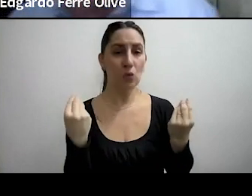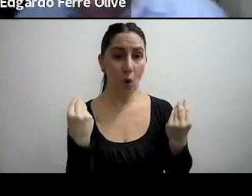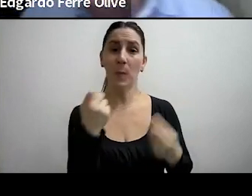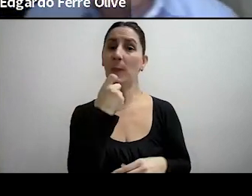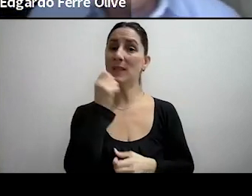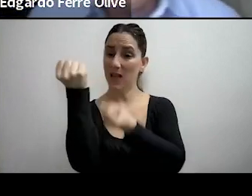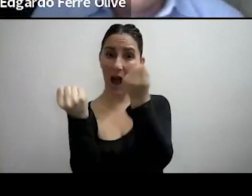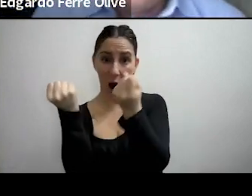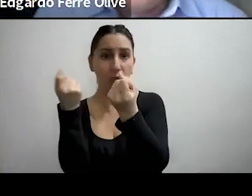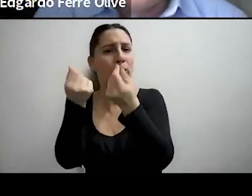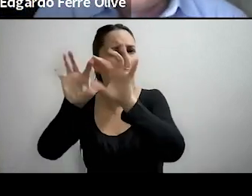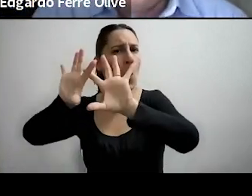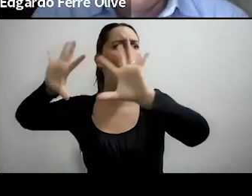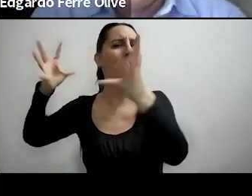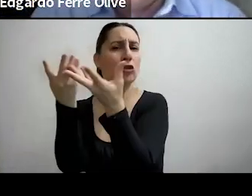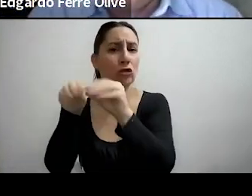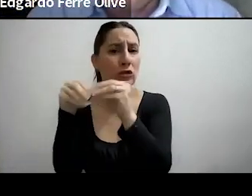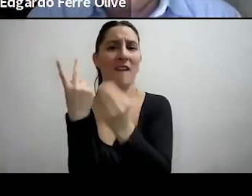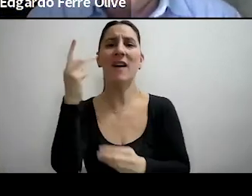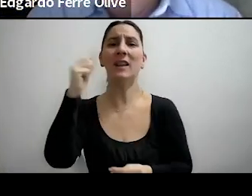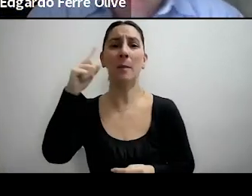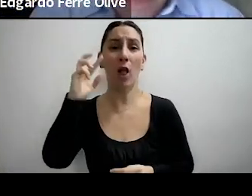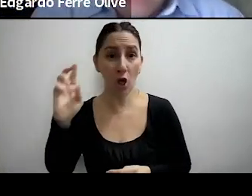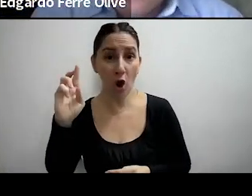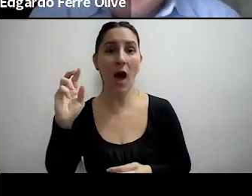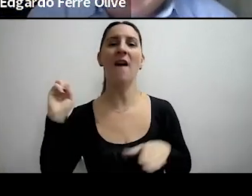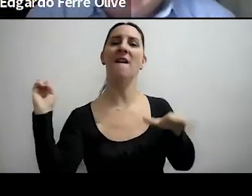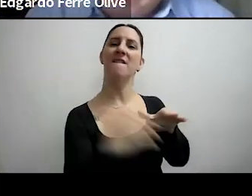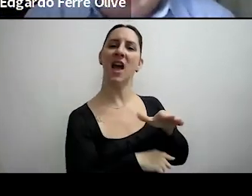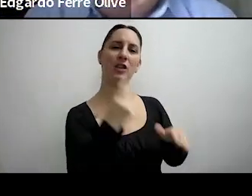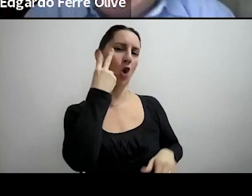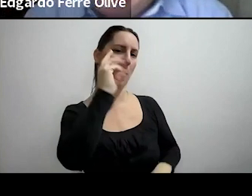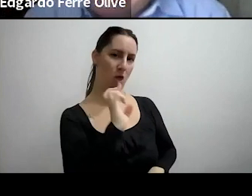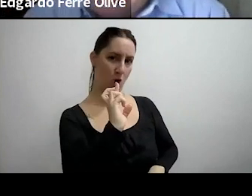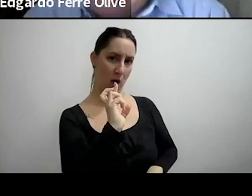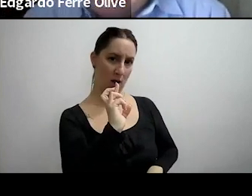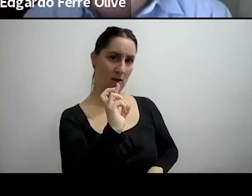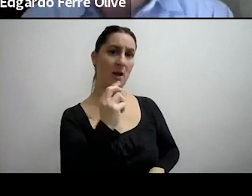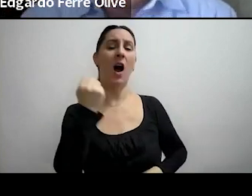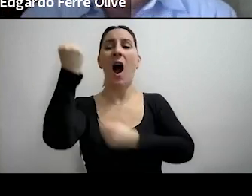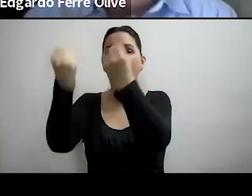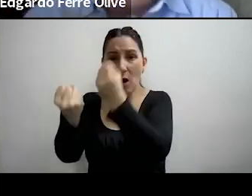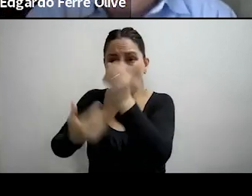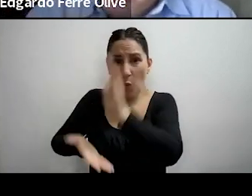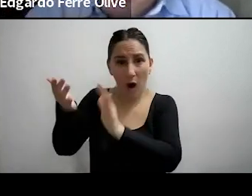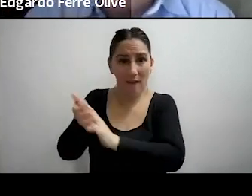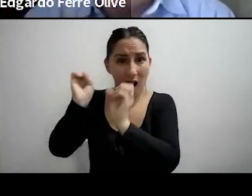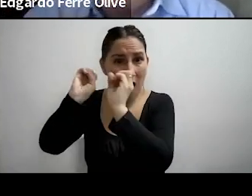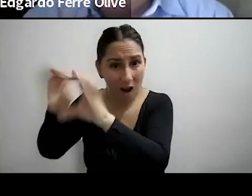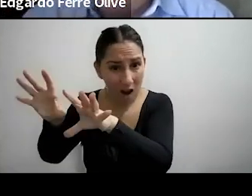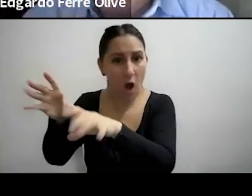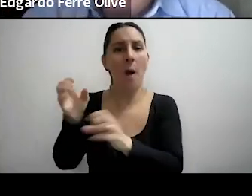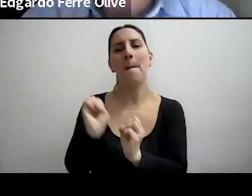salía $20.000, había una fianza de 2.000, pagaba 22.000. Cuando el auto estaba para descarte, iba a un centro que